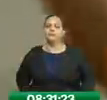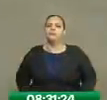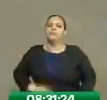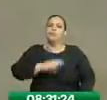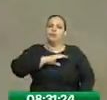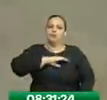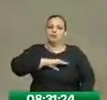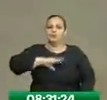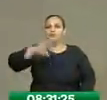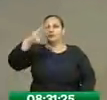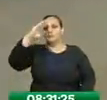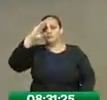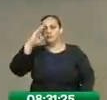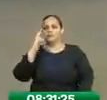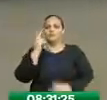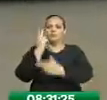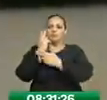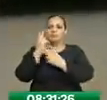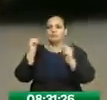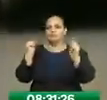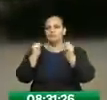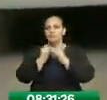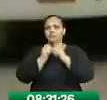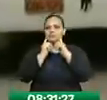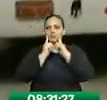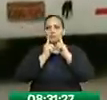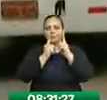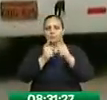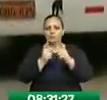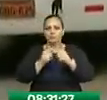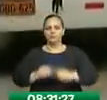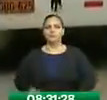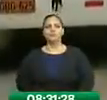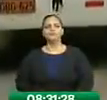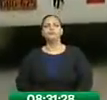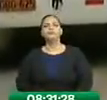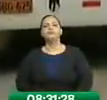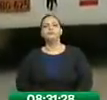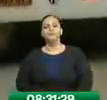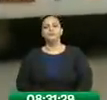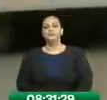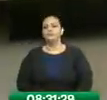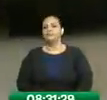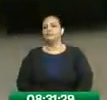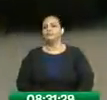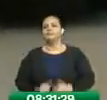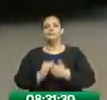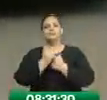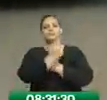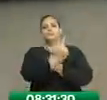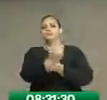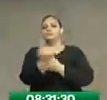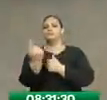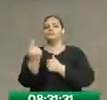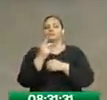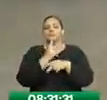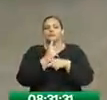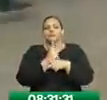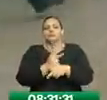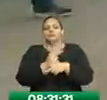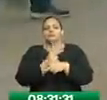Nacional, pero mucho más de eso es importante la corresponsabilidad, es decir, el ciudadano también tiene que poner su